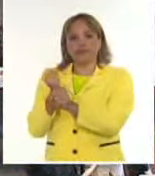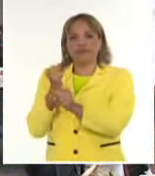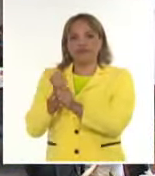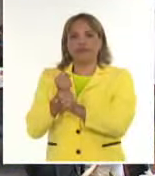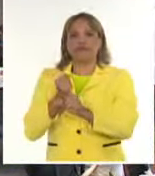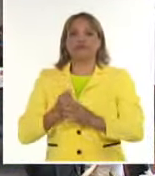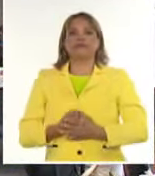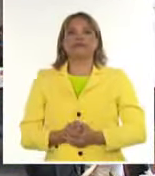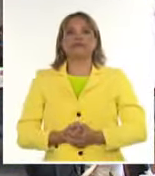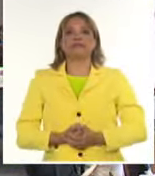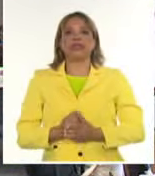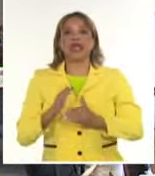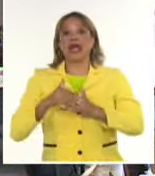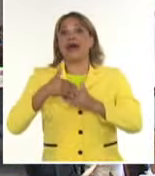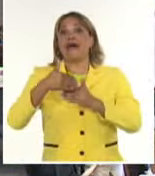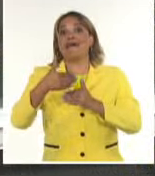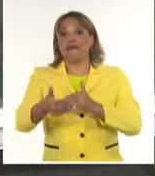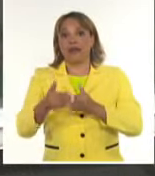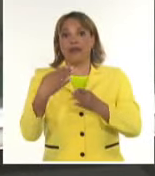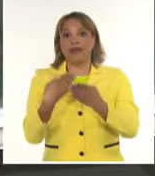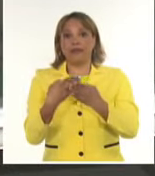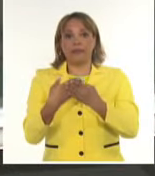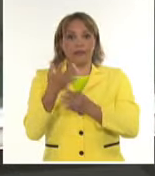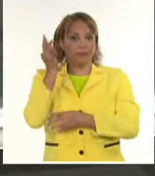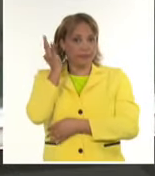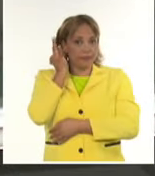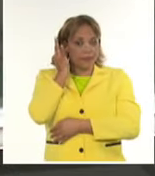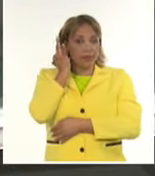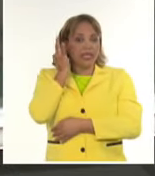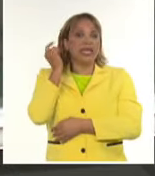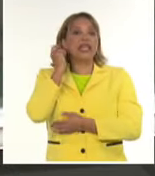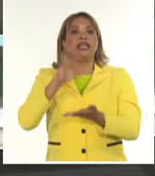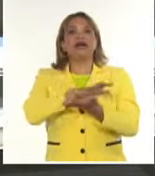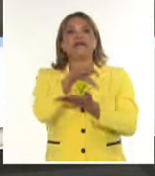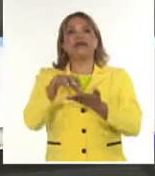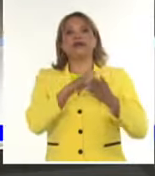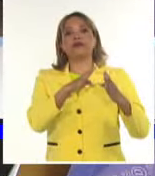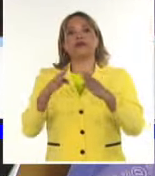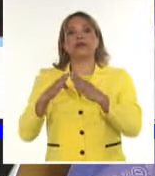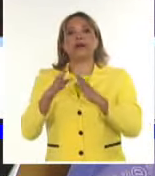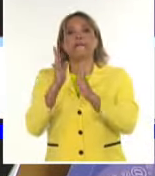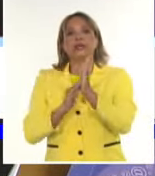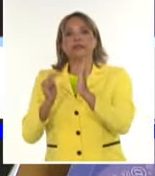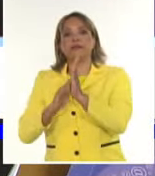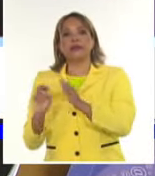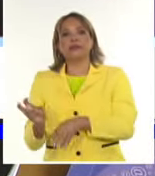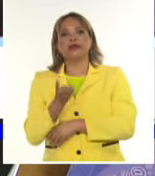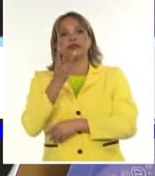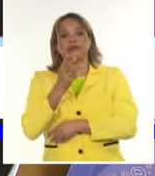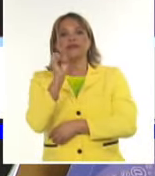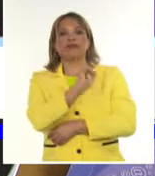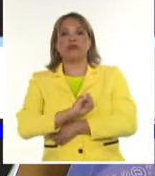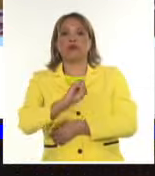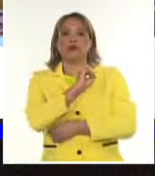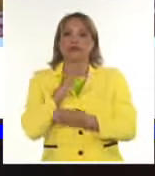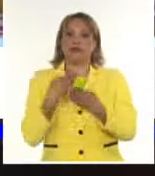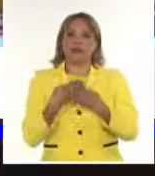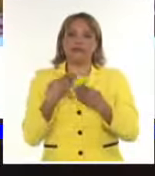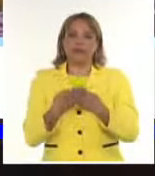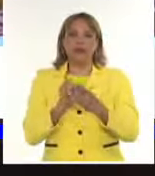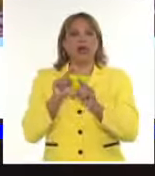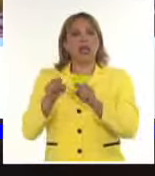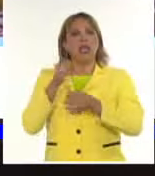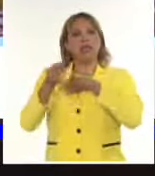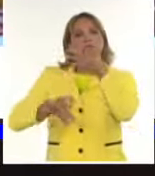Hasta las afueras de la editorial de la mujer llegó la feria comunitaria que cada 3 meses organiza esta institución. Aquí se habló